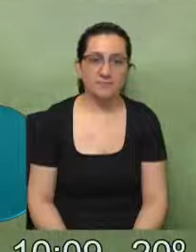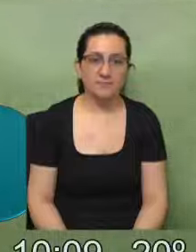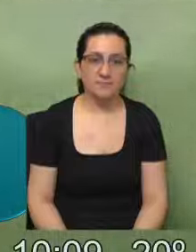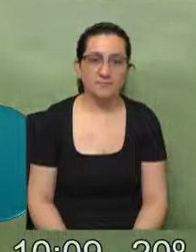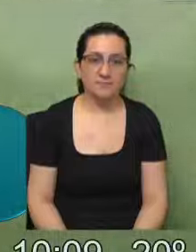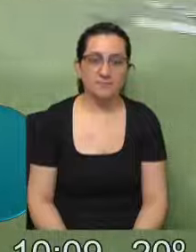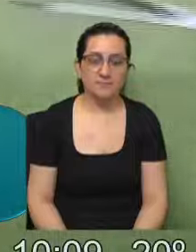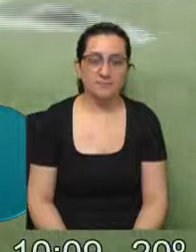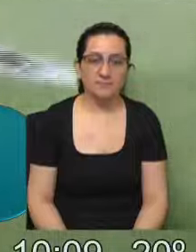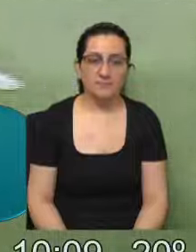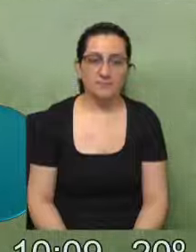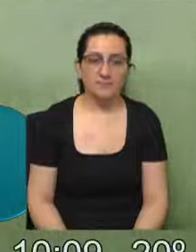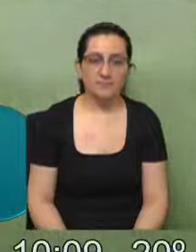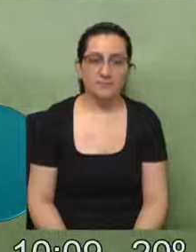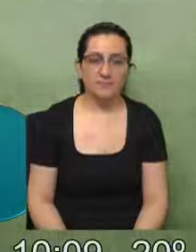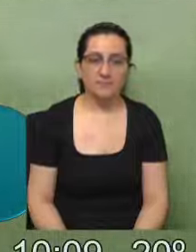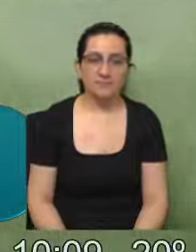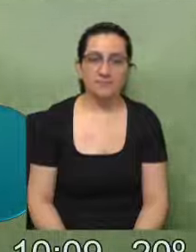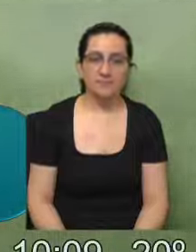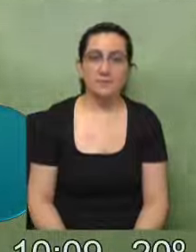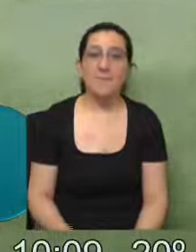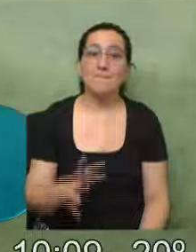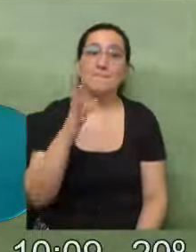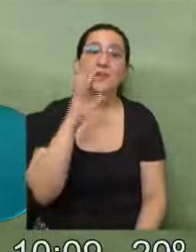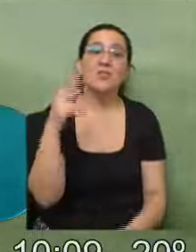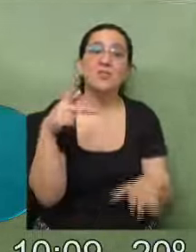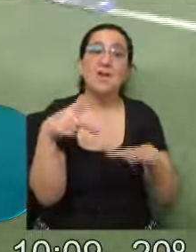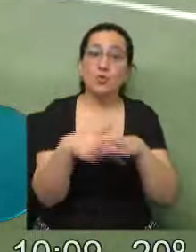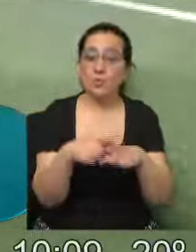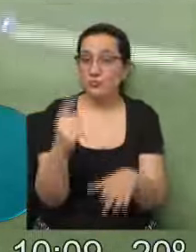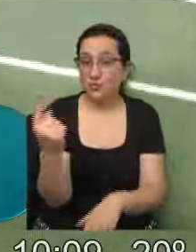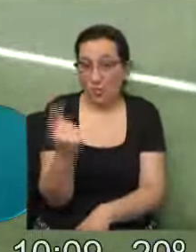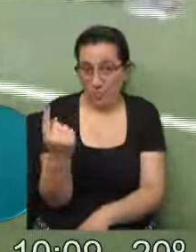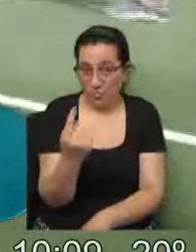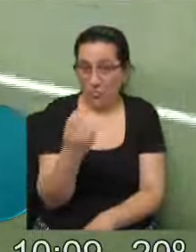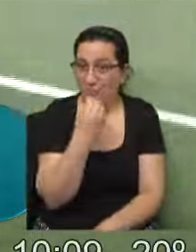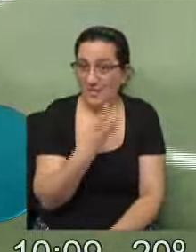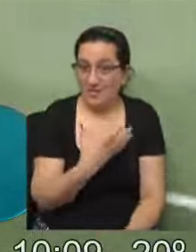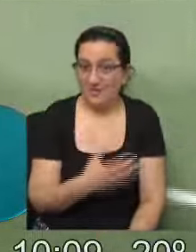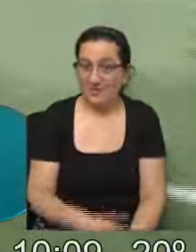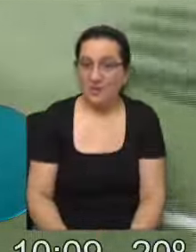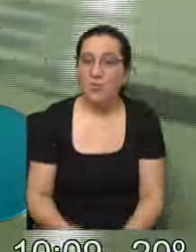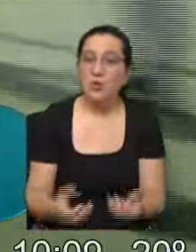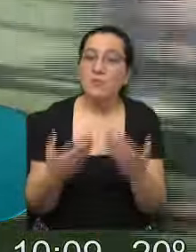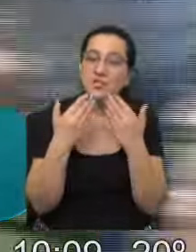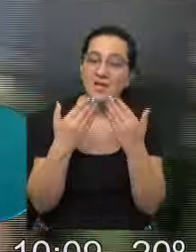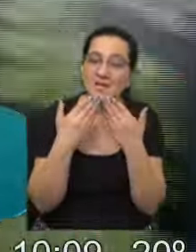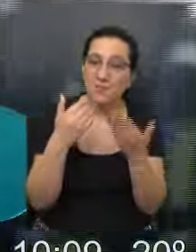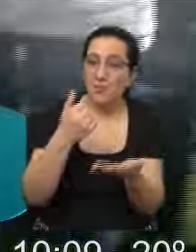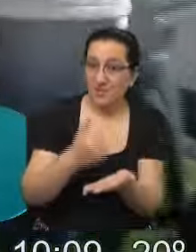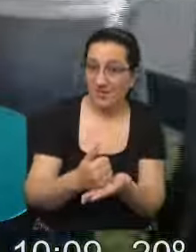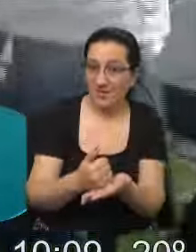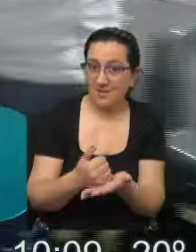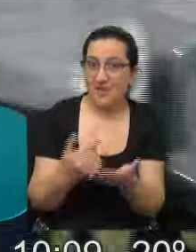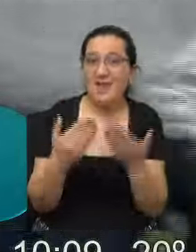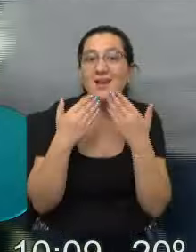colamos Mauricio querido lo interrumpo un segundo cómo le va Mauricio Bueno gracias por estar acá Gracias por